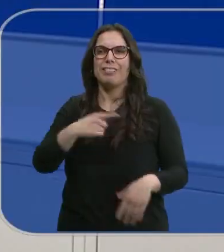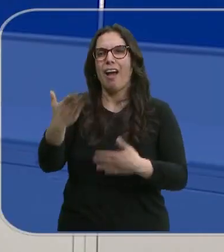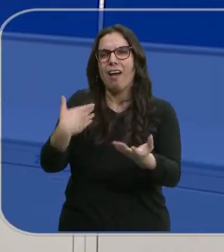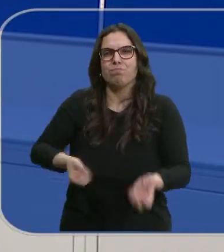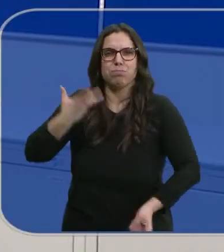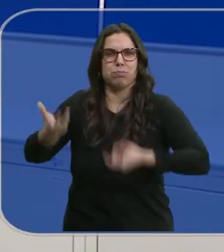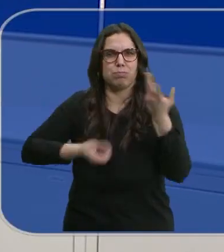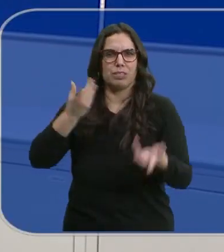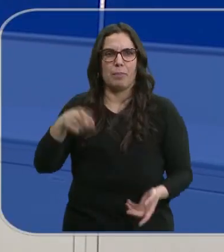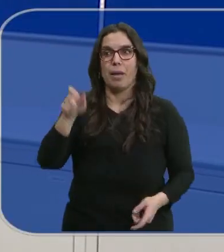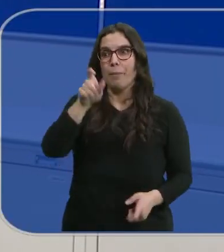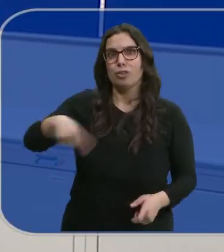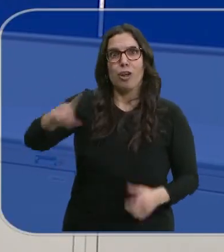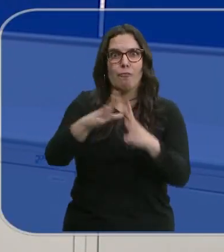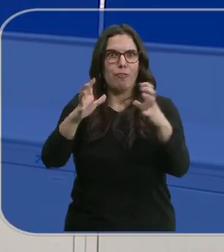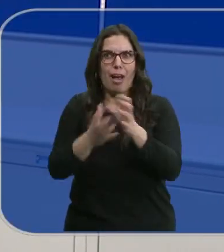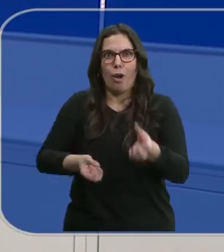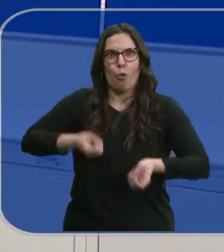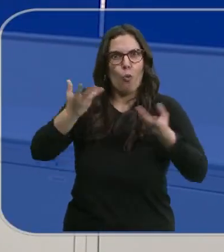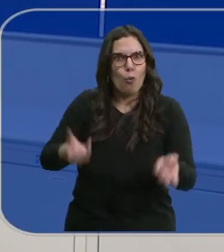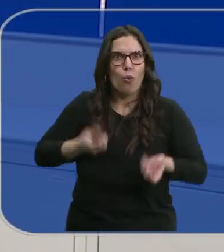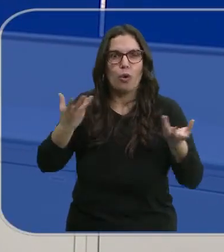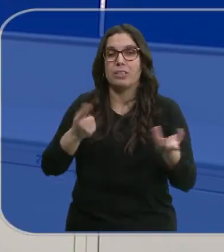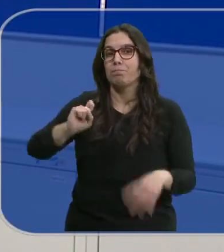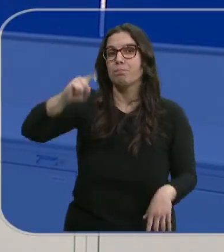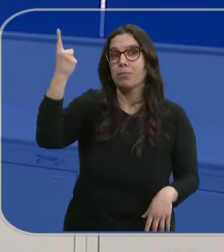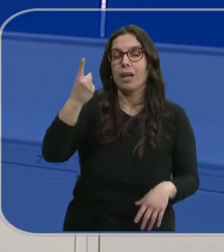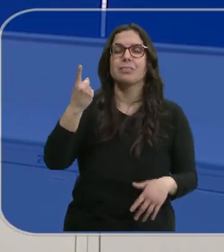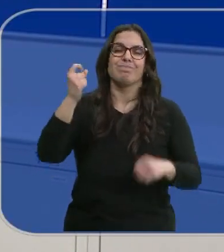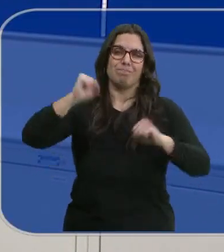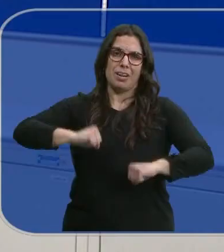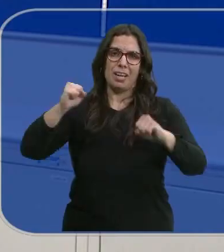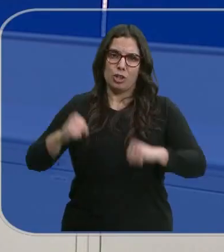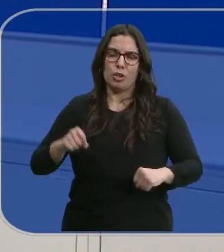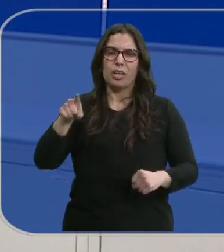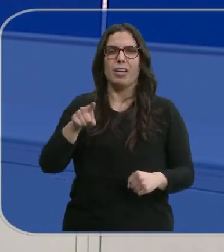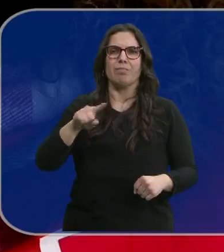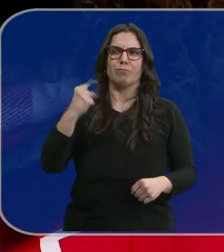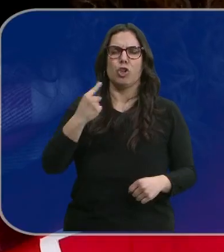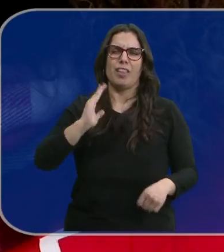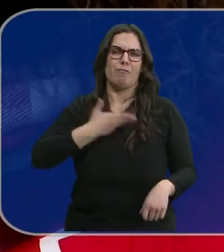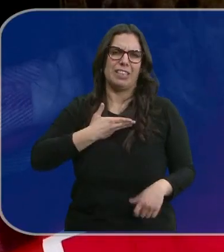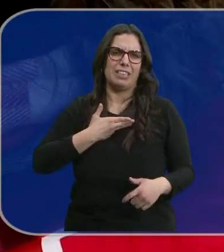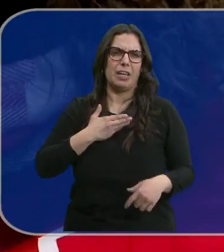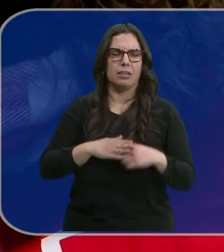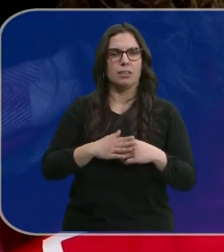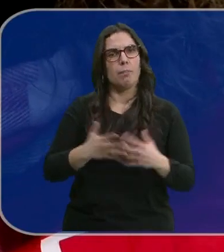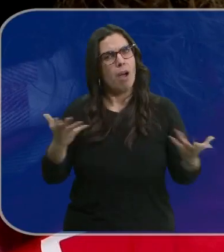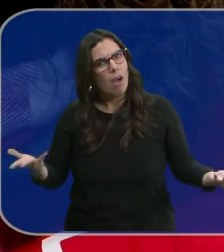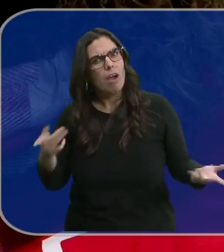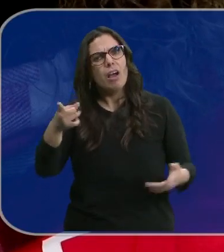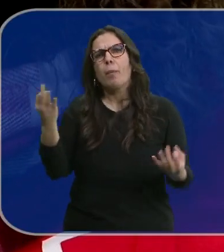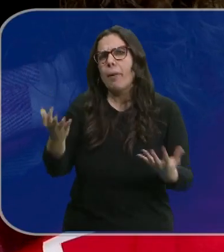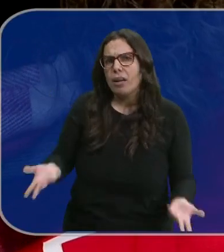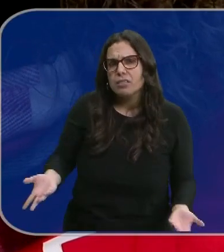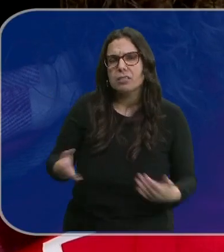hablar. Las personas están deseando hablar, te cuentan y fundamentalmente con las personas mayores achacan un poquito más la soledad. Vaya, por Dios, ¿pero qué le